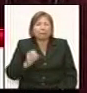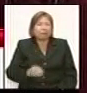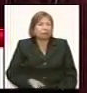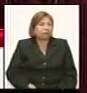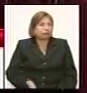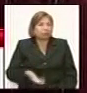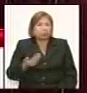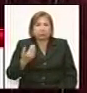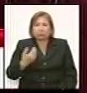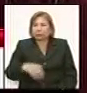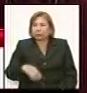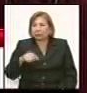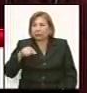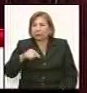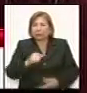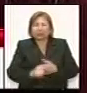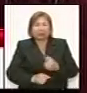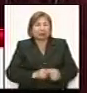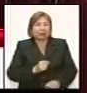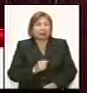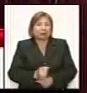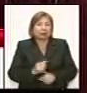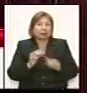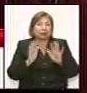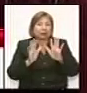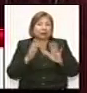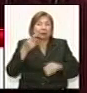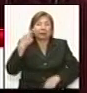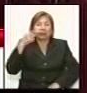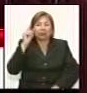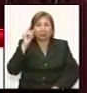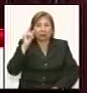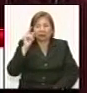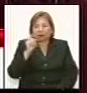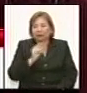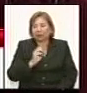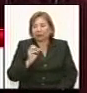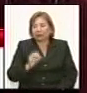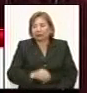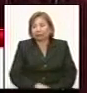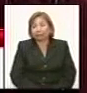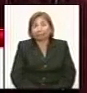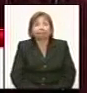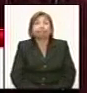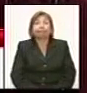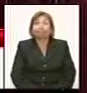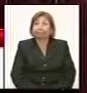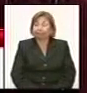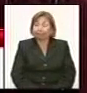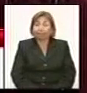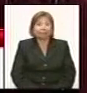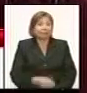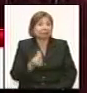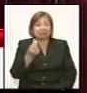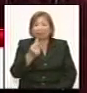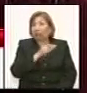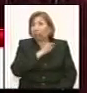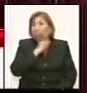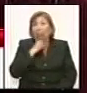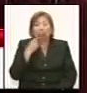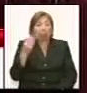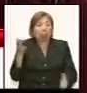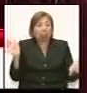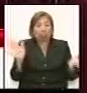Y parecería que este año la inflación puede llegar a 10 millones por ciento. O sea, prácticamente la moneda no vale